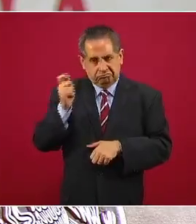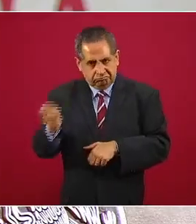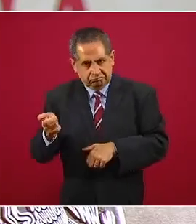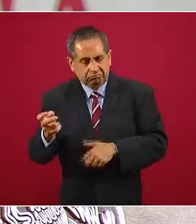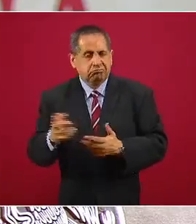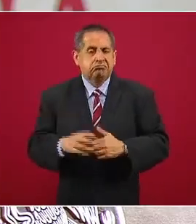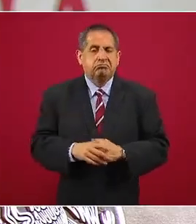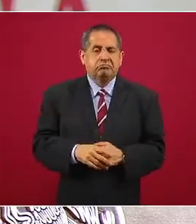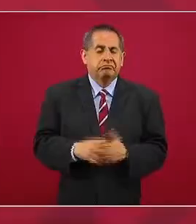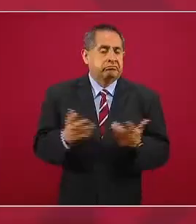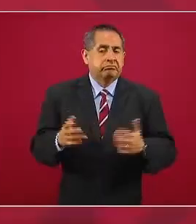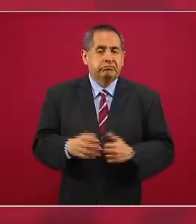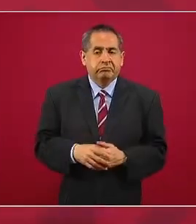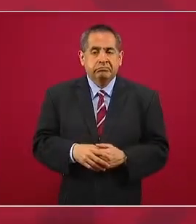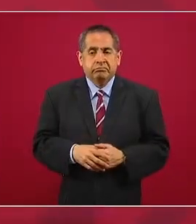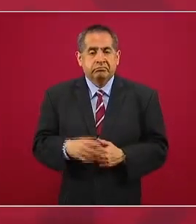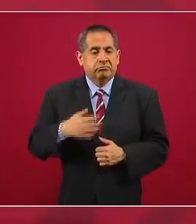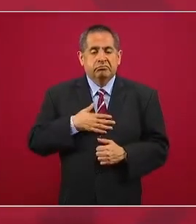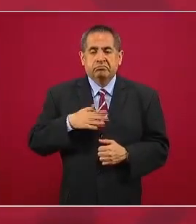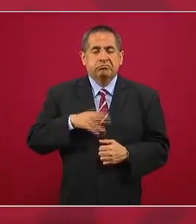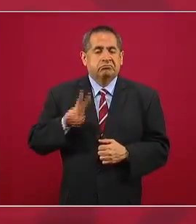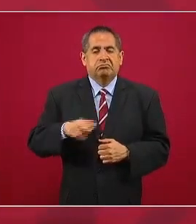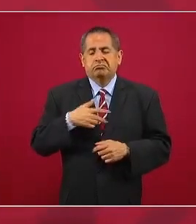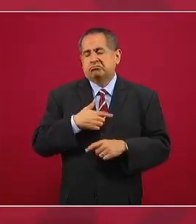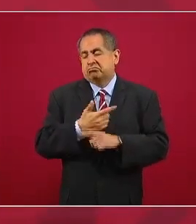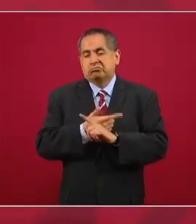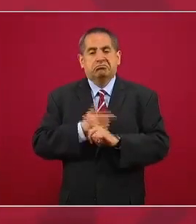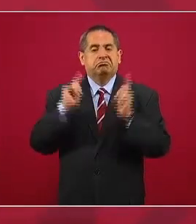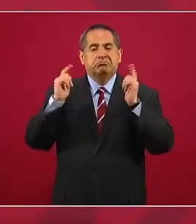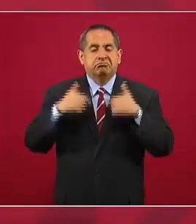Por eso soy libre.